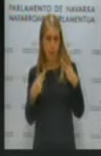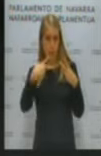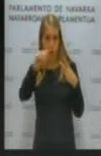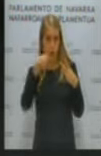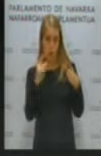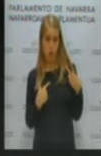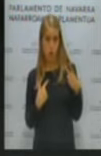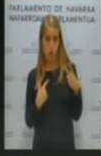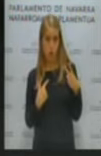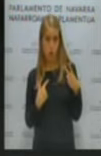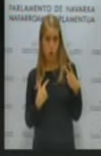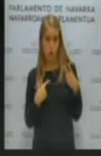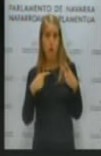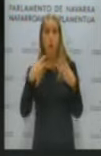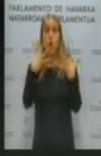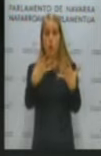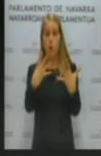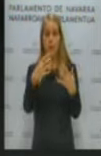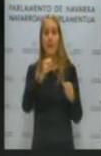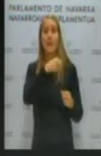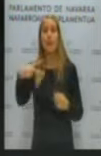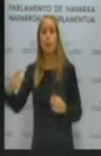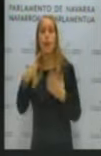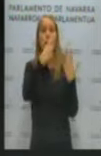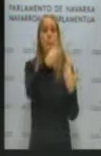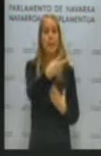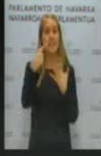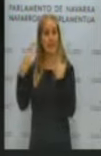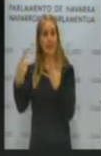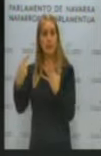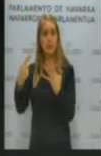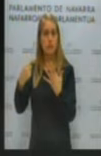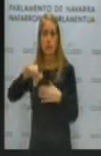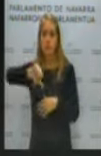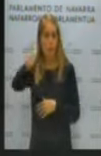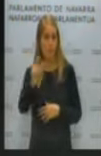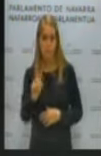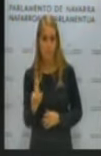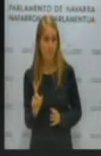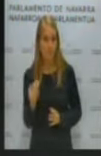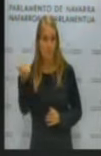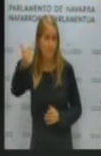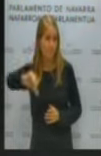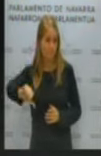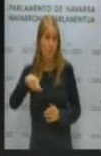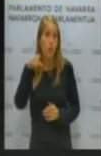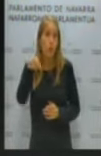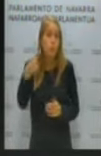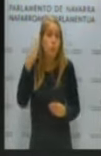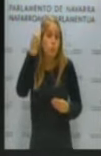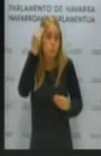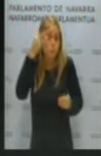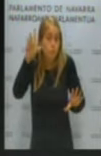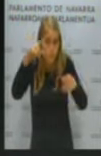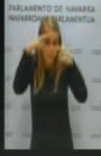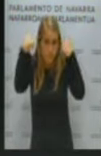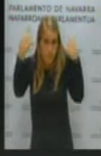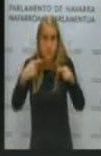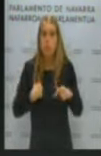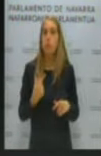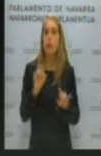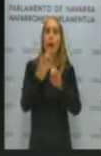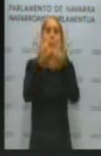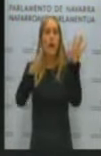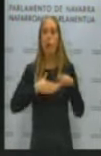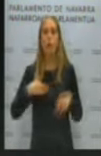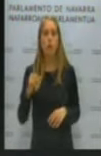proposición de ley. Con sus 9, 26 decaería y no saldría. De usted depende, señora Barcos, pero yo no entiendo por qué no se quiere hablar claro en esta Cámara. No sé